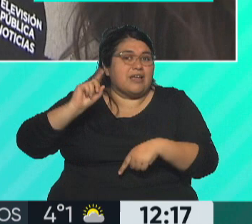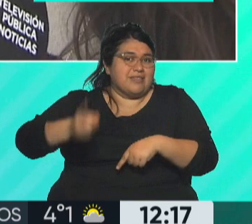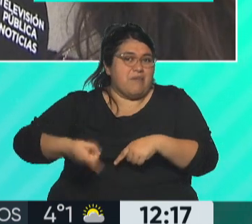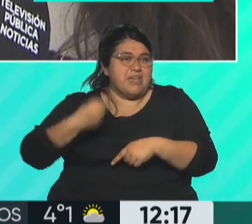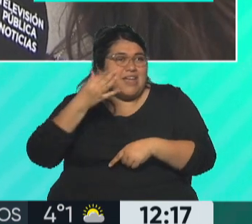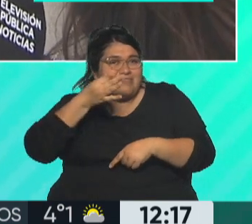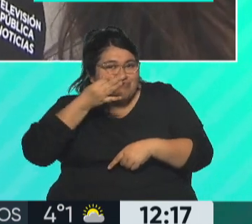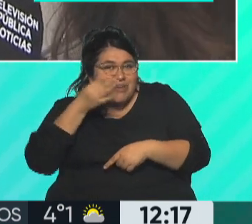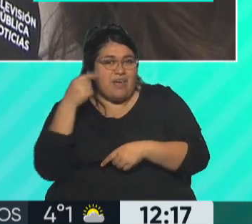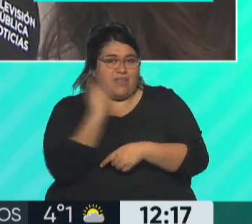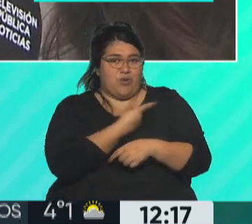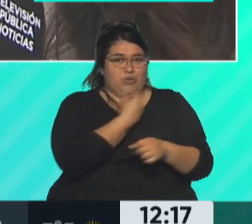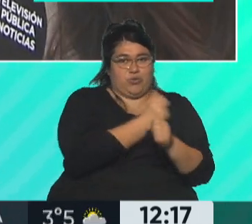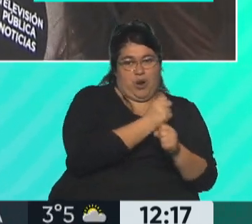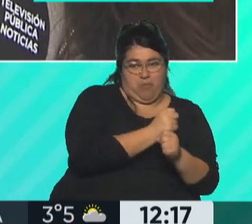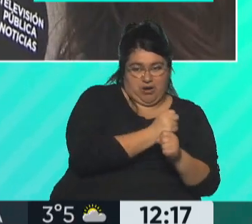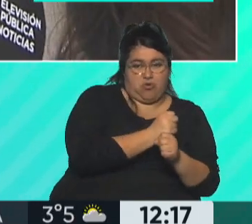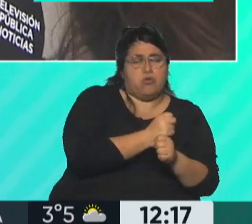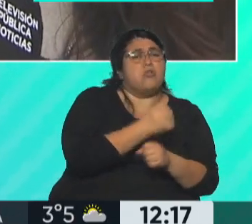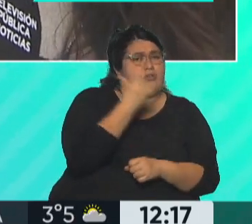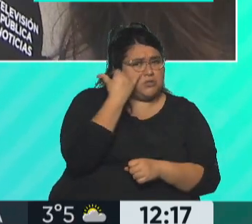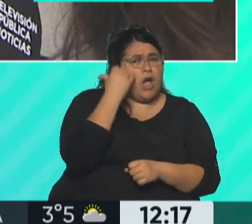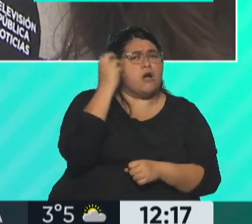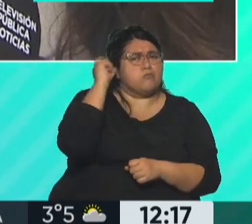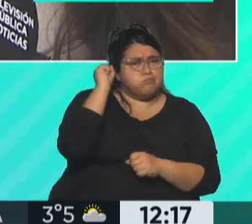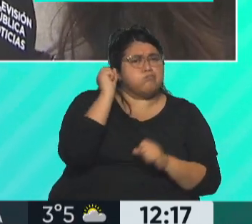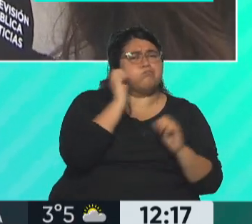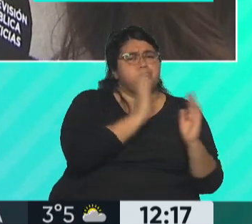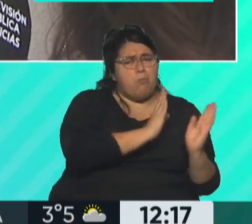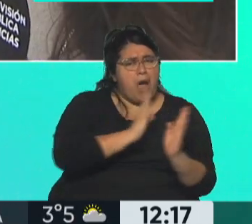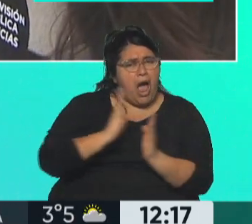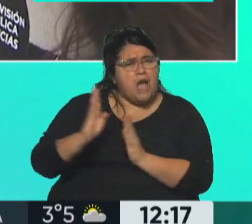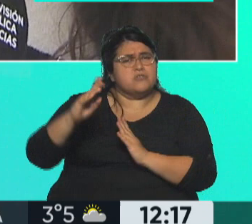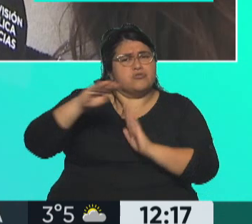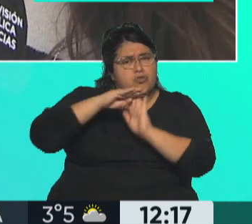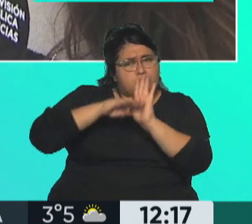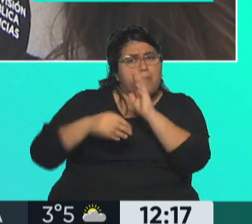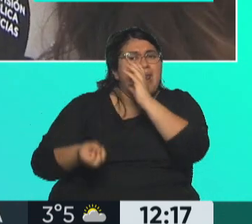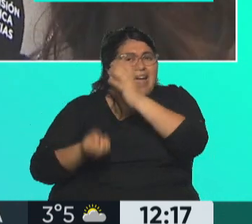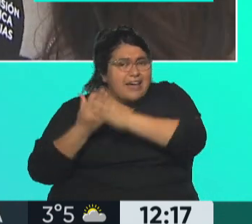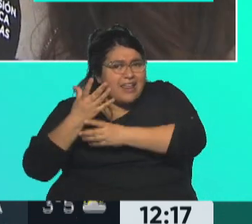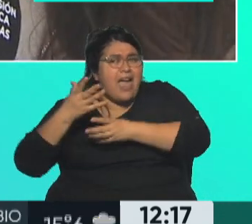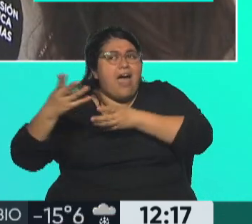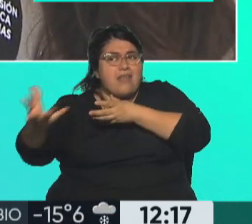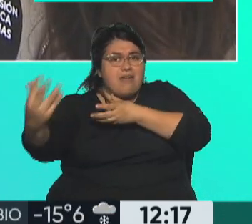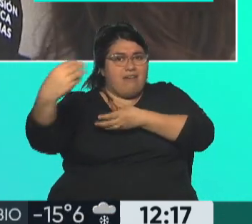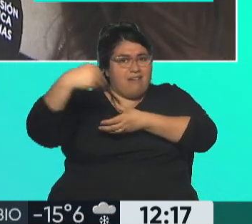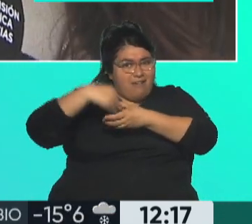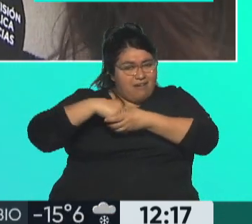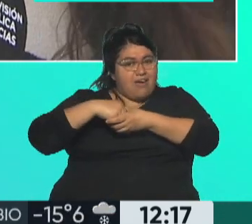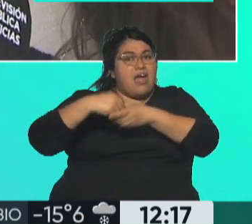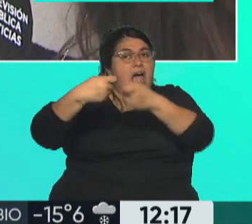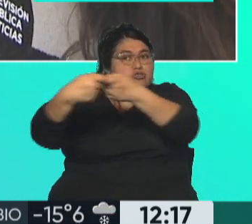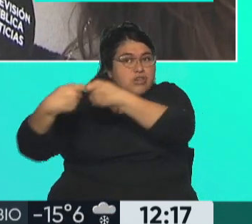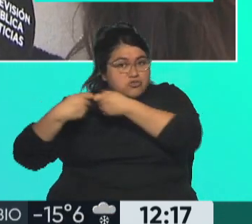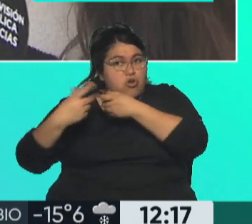trabajo. En la legislatura se llevaron adelante los pasos necesarios para conformar a que se integre efectivamente el